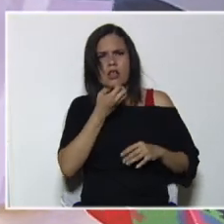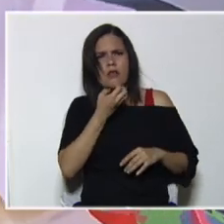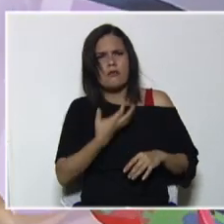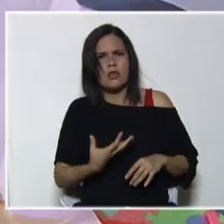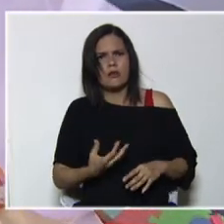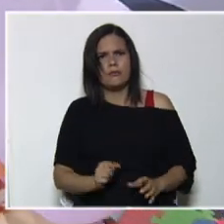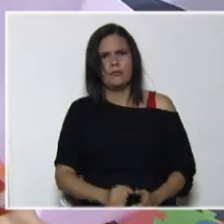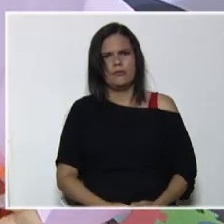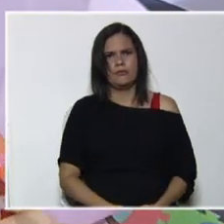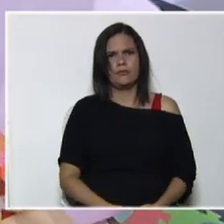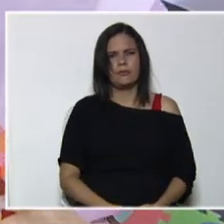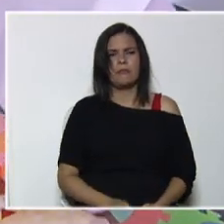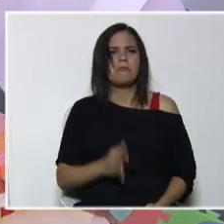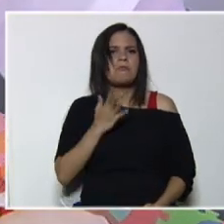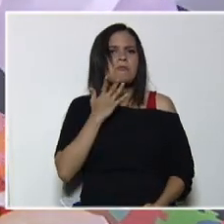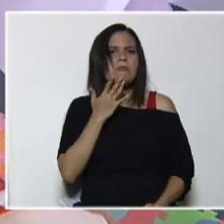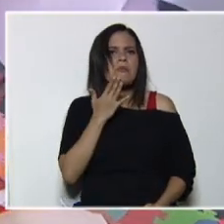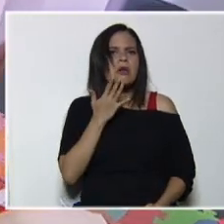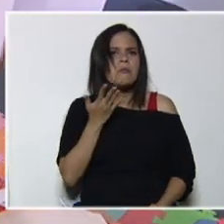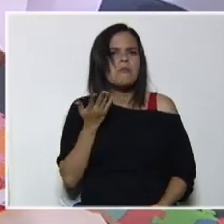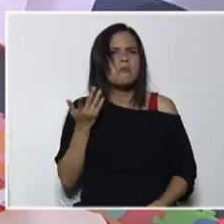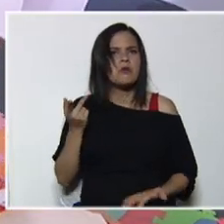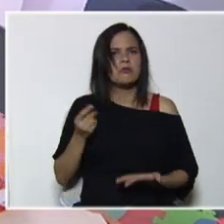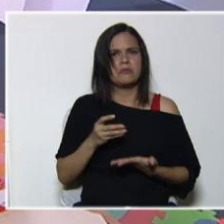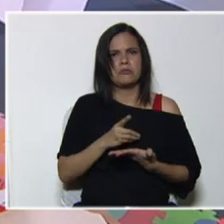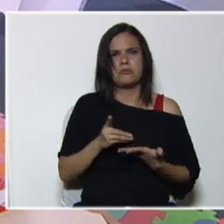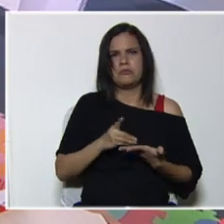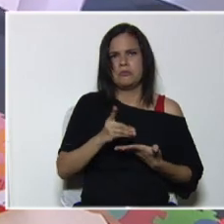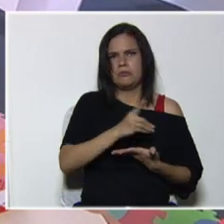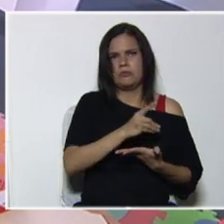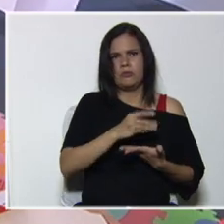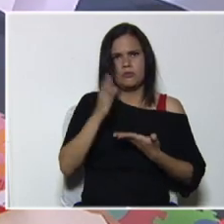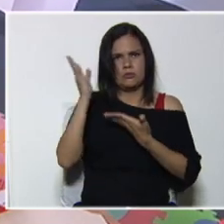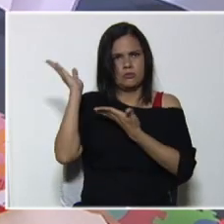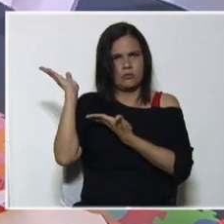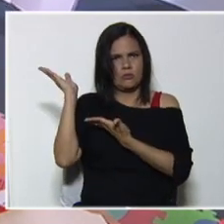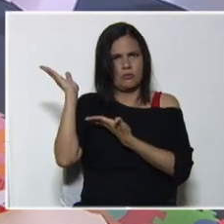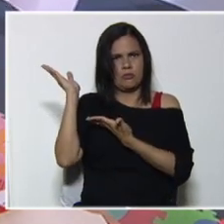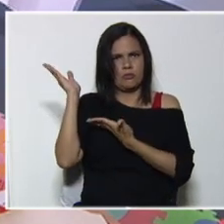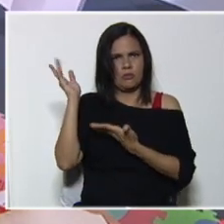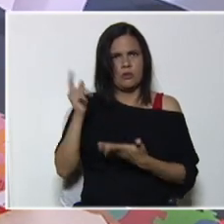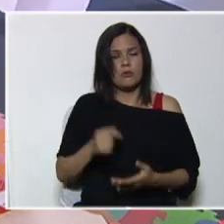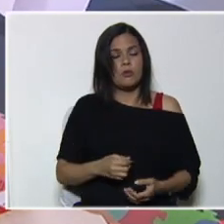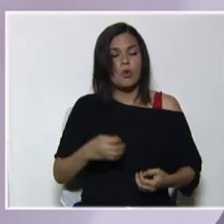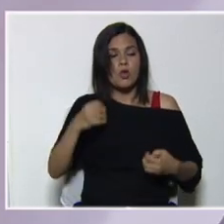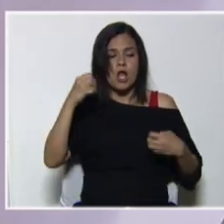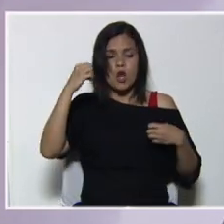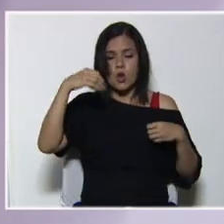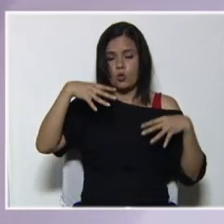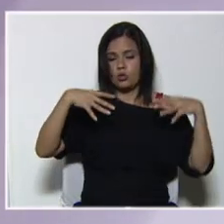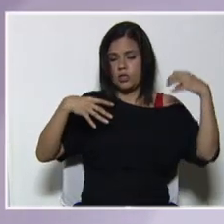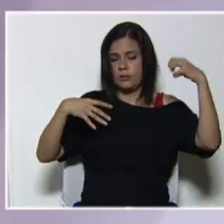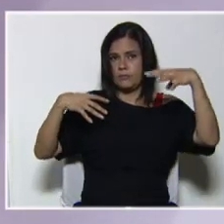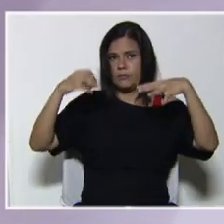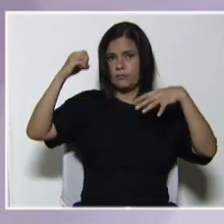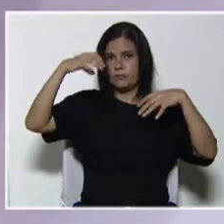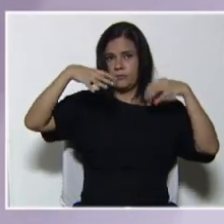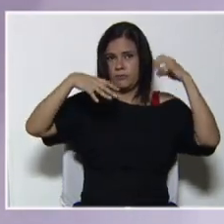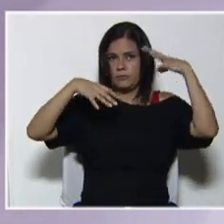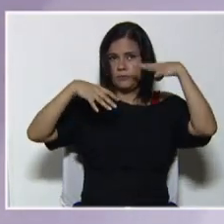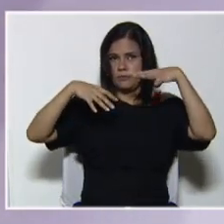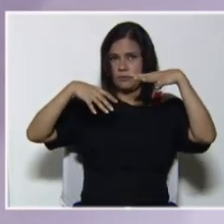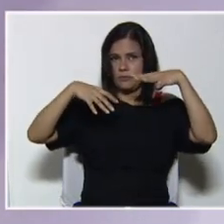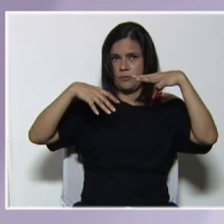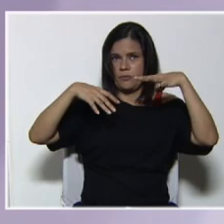un pequeño ejemplo donde el primer fue cuando colocamos unas luces, unas